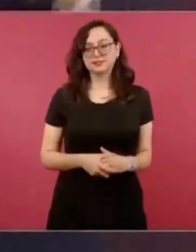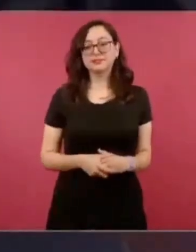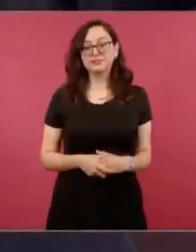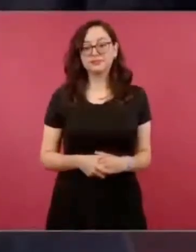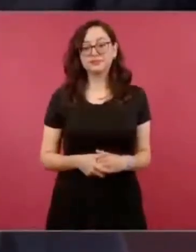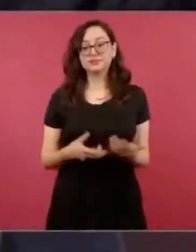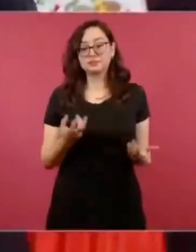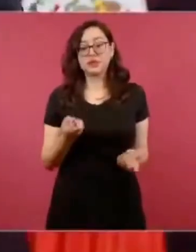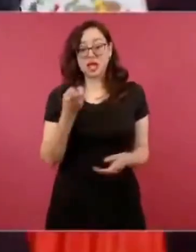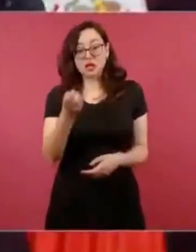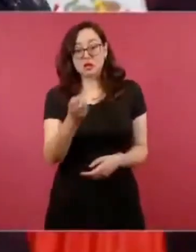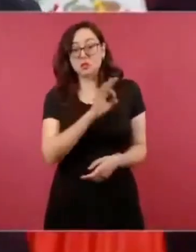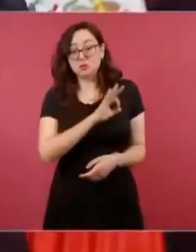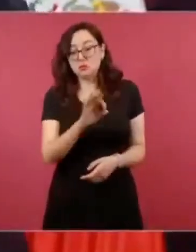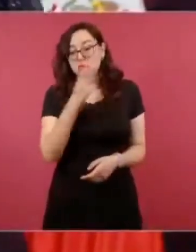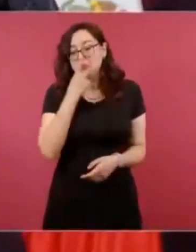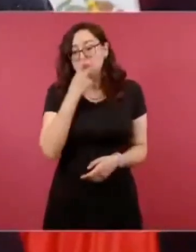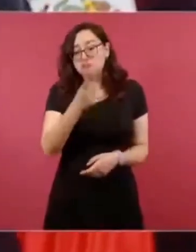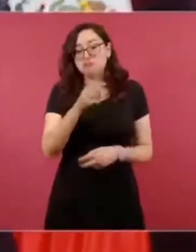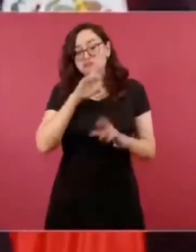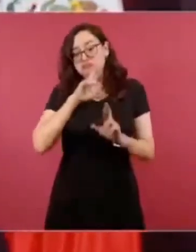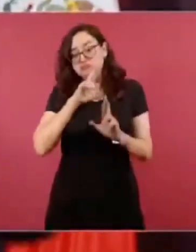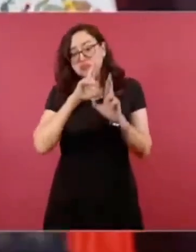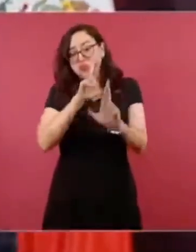En el caso de las